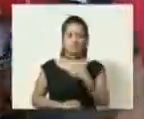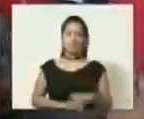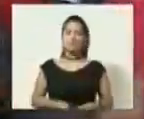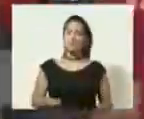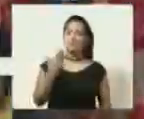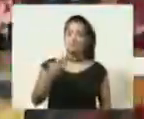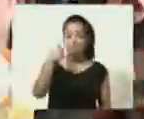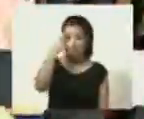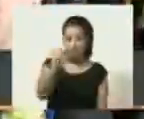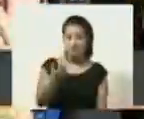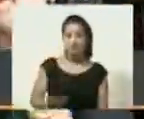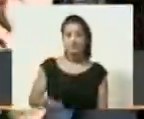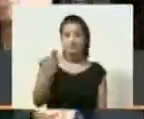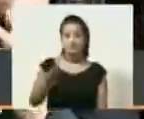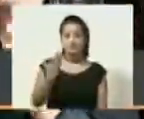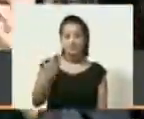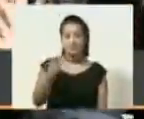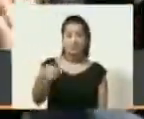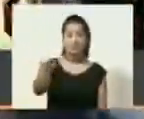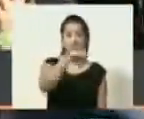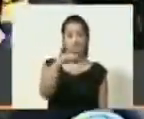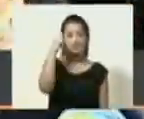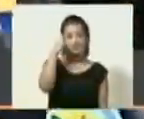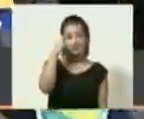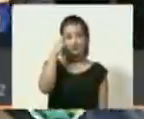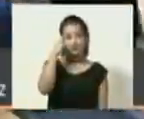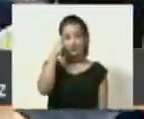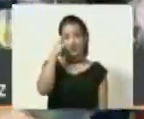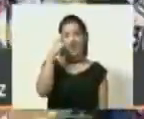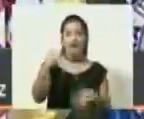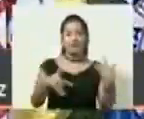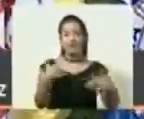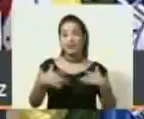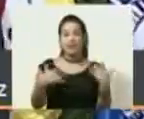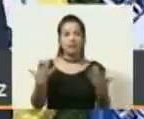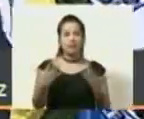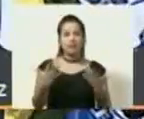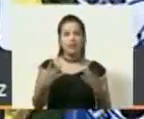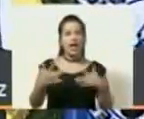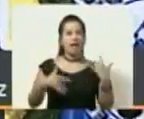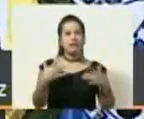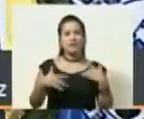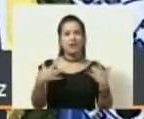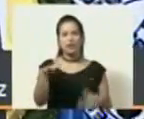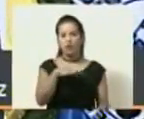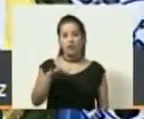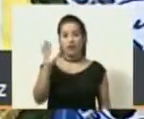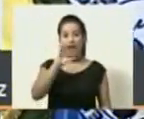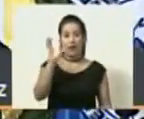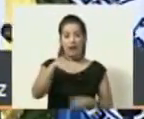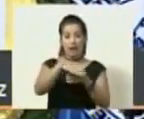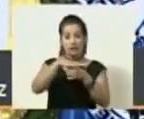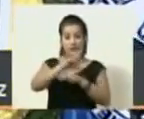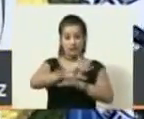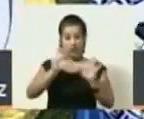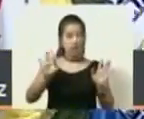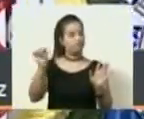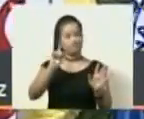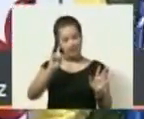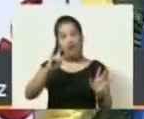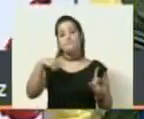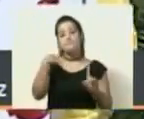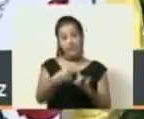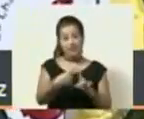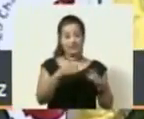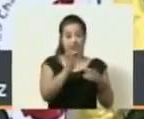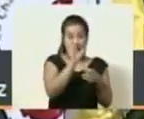Importante también destacar sobre la realización de este evento que no solamente se está realizando en la ciudad de Caracas, sino que el día de hoy